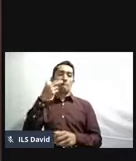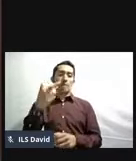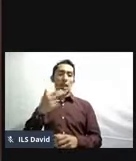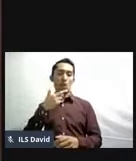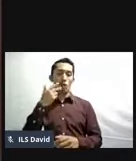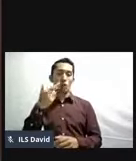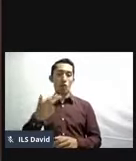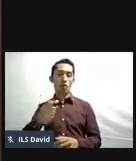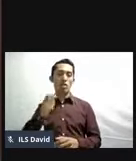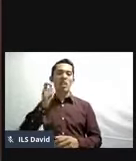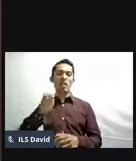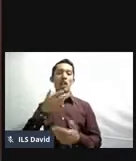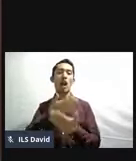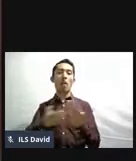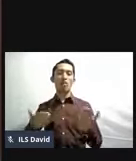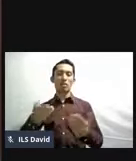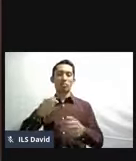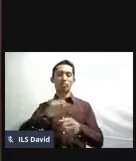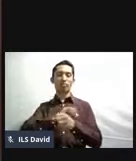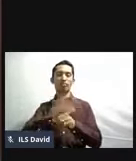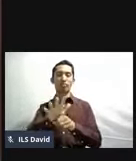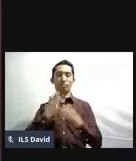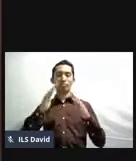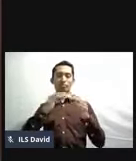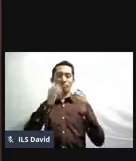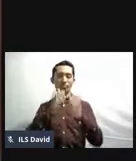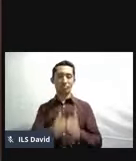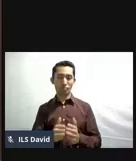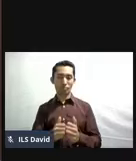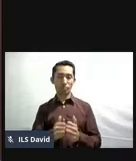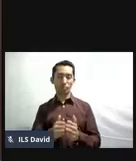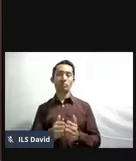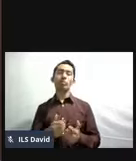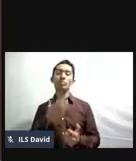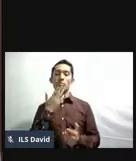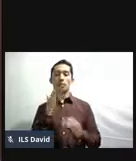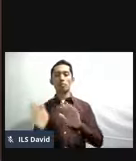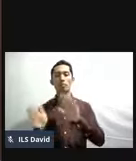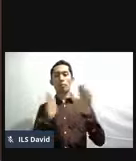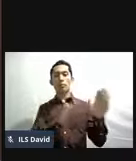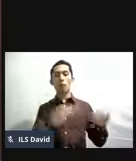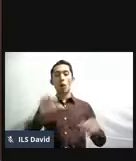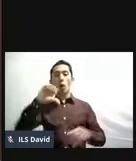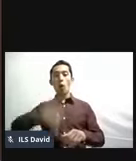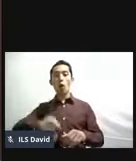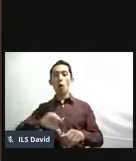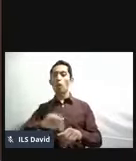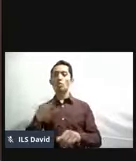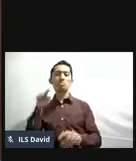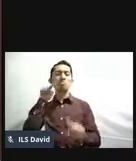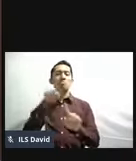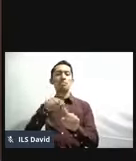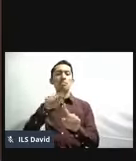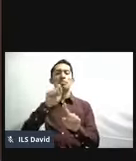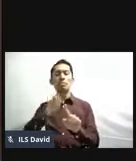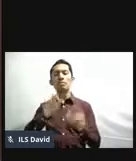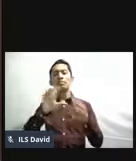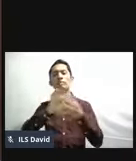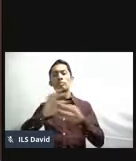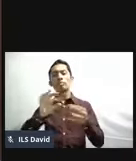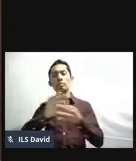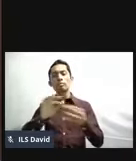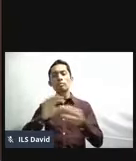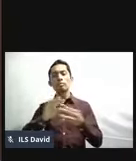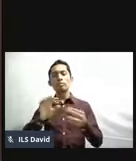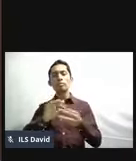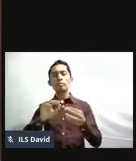en esta contingencia. Y bueno, pues hoy la idea clave es hablarles a ustedes sobre,